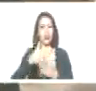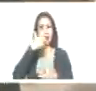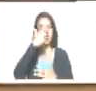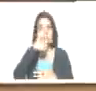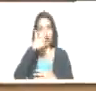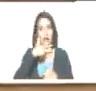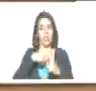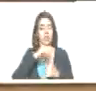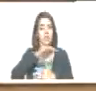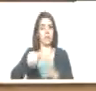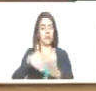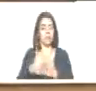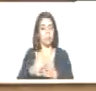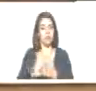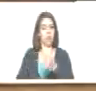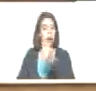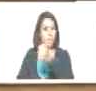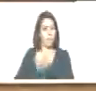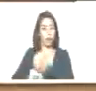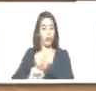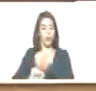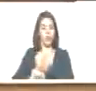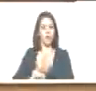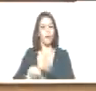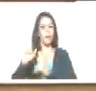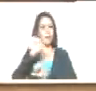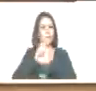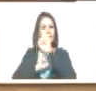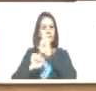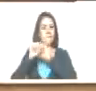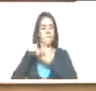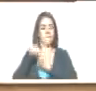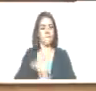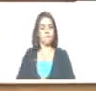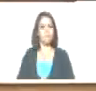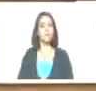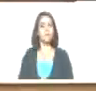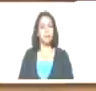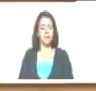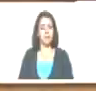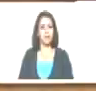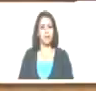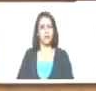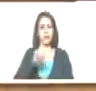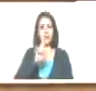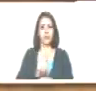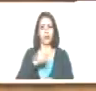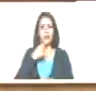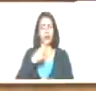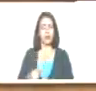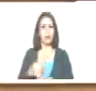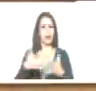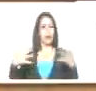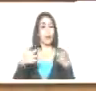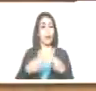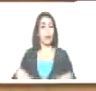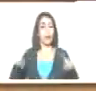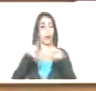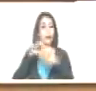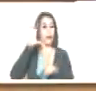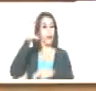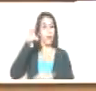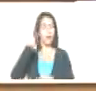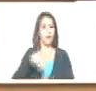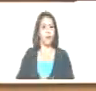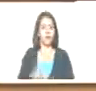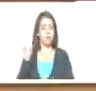la solemnidad de la defensa a ultranza de los más grandes valores de la patria